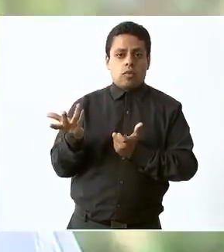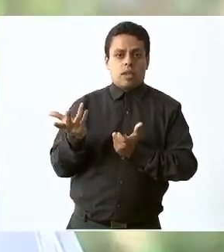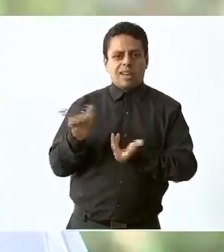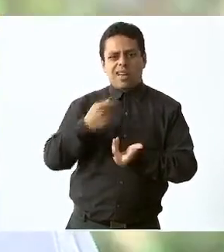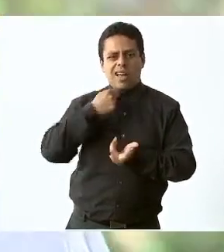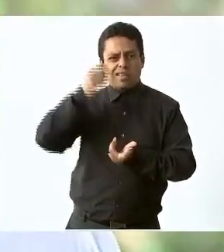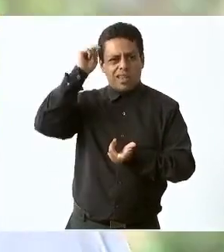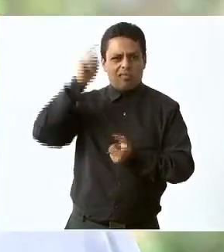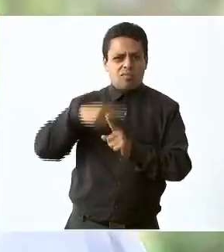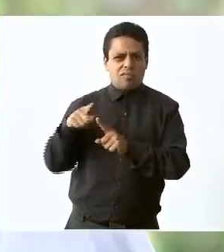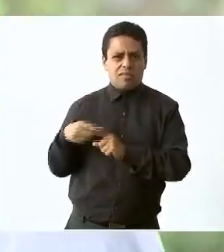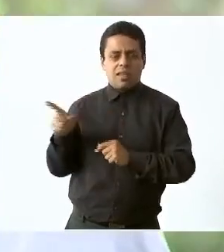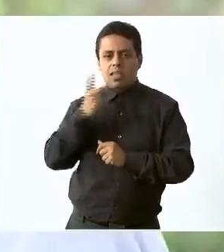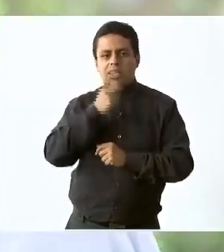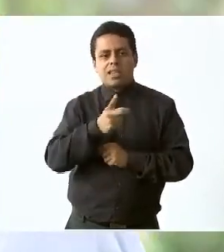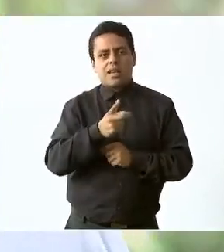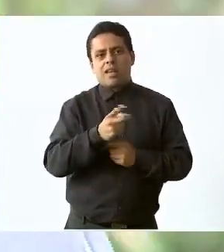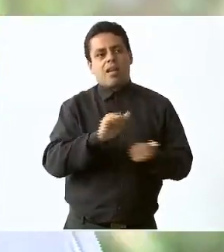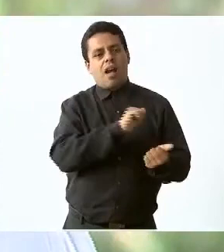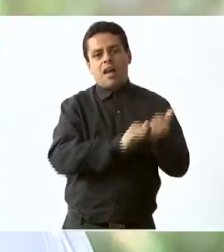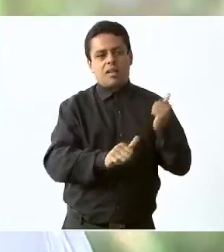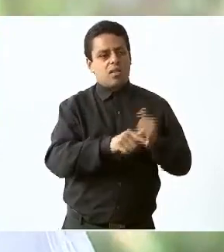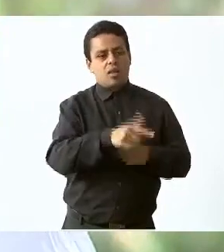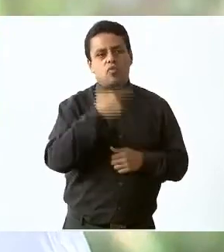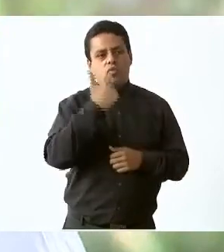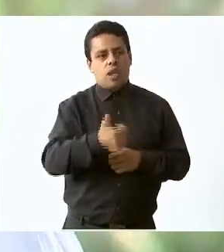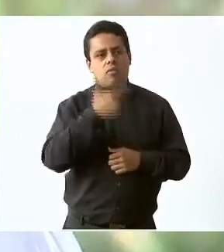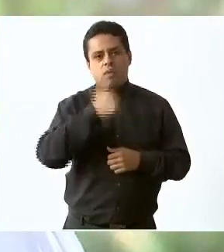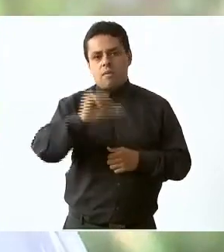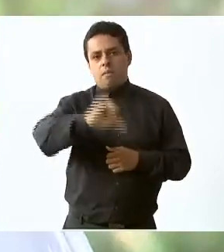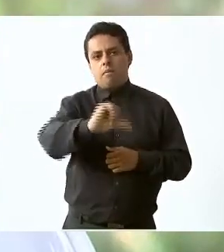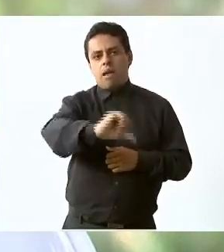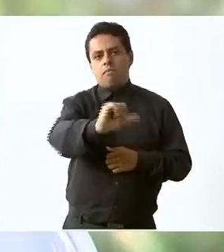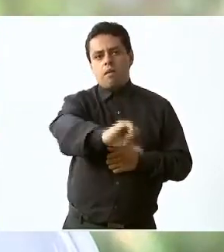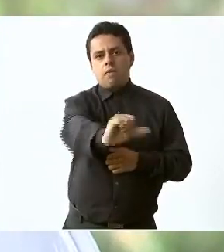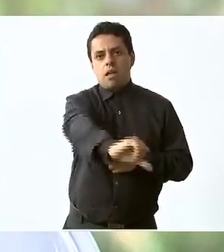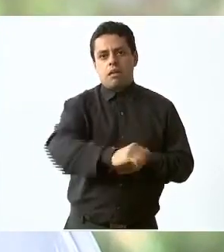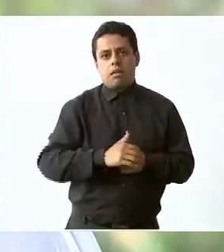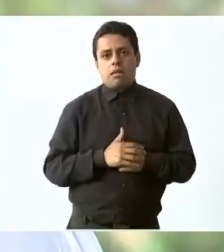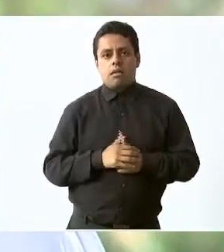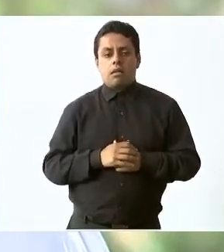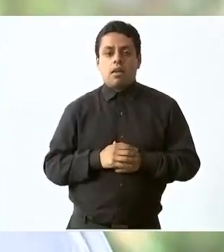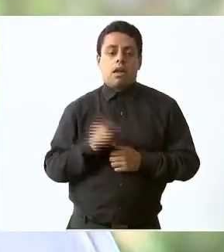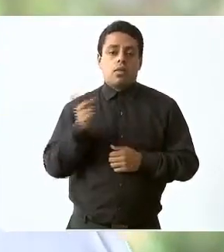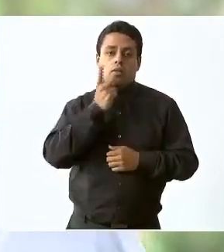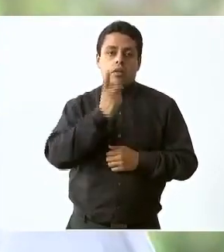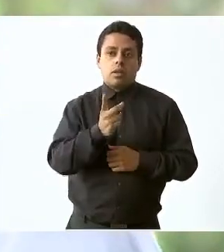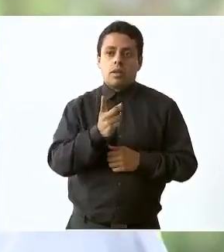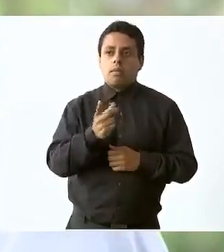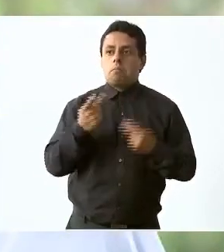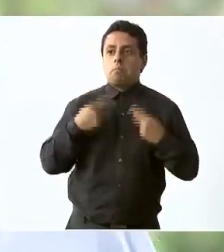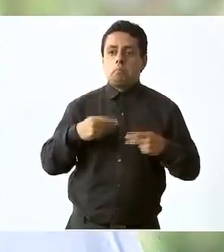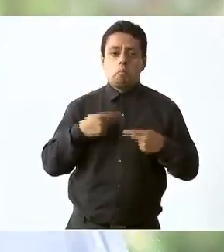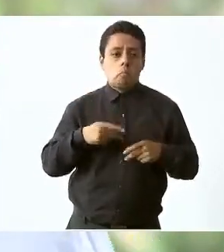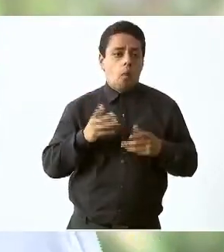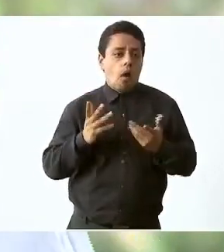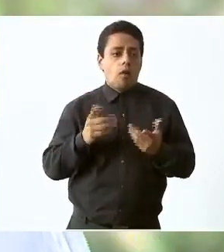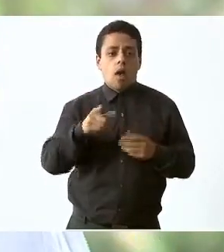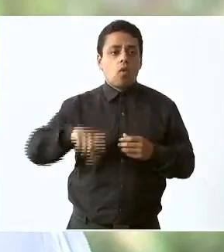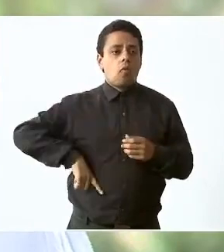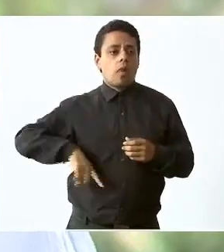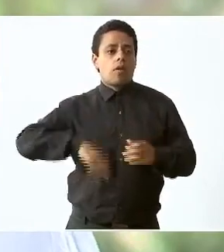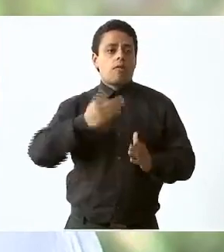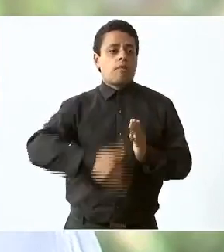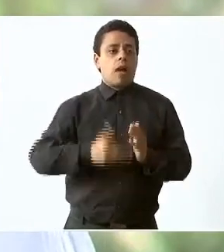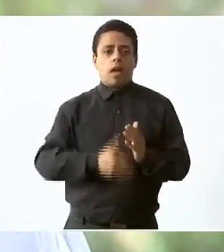contienda fue el deterioro de nuestras carreteras. Le llamaban que faltaba interés o que había abandono. No